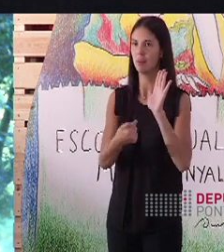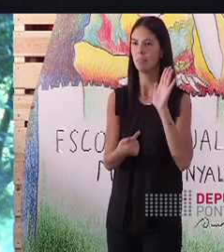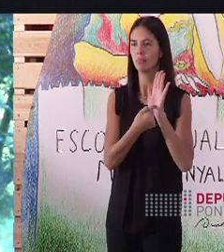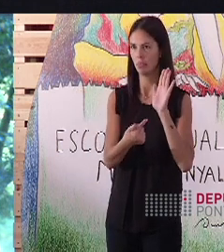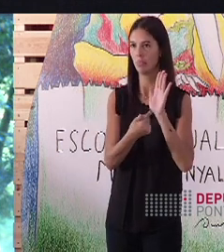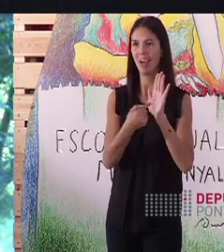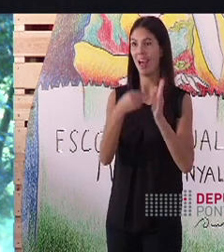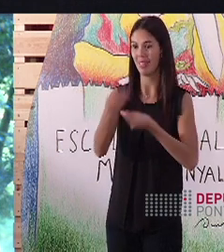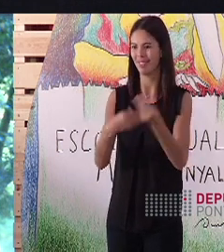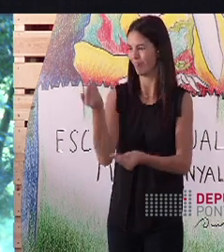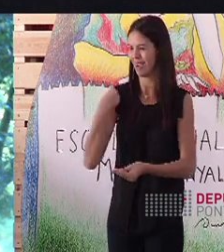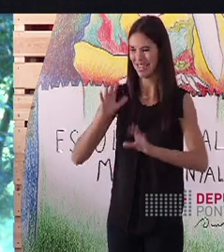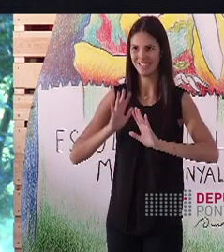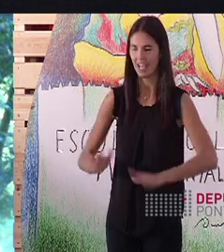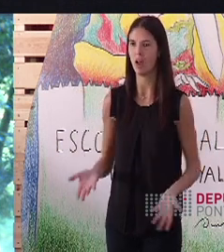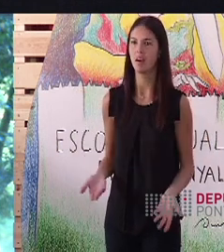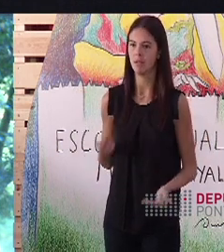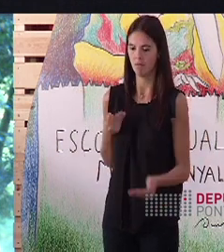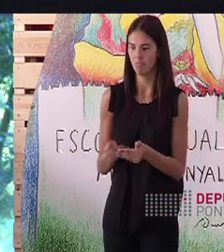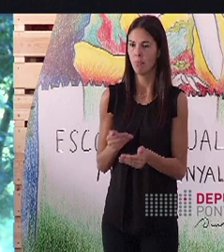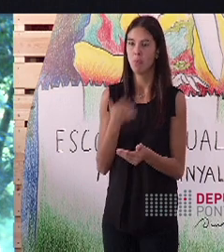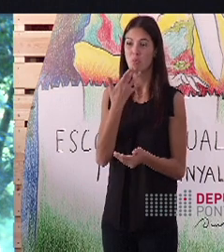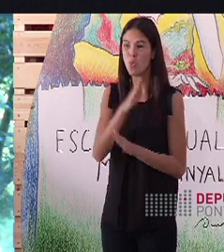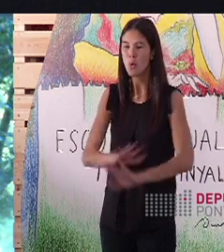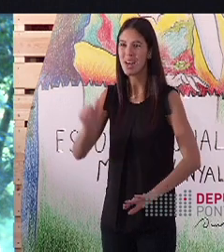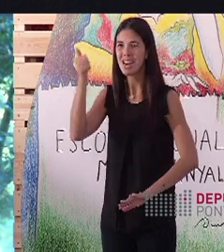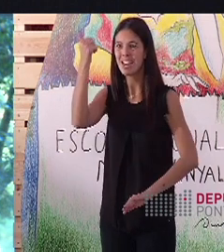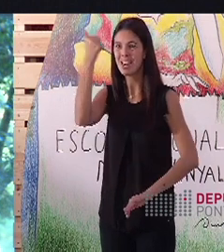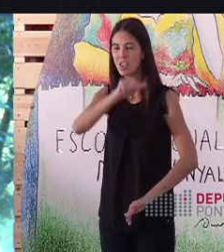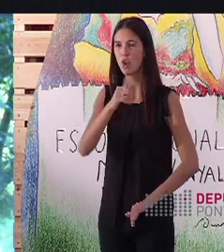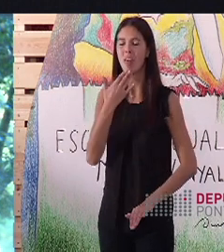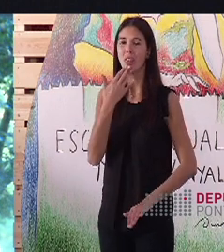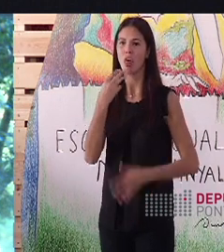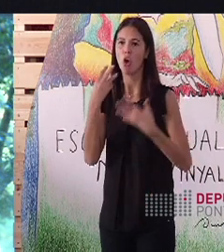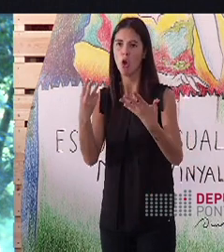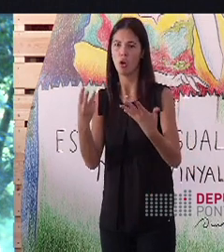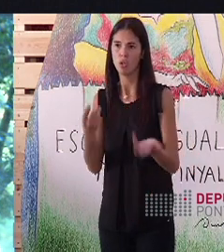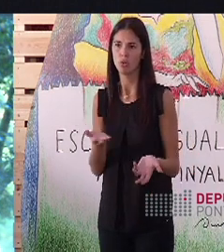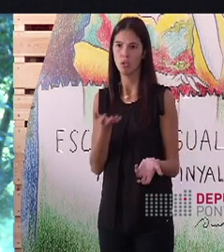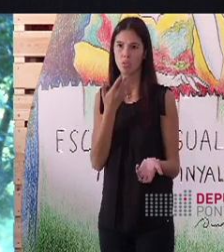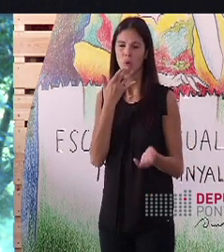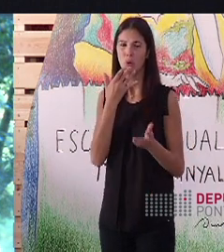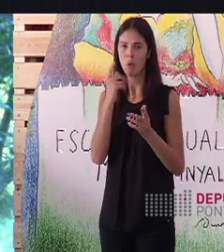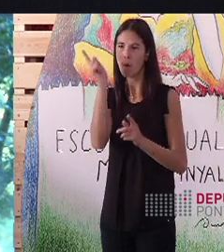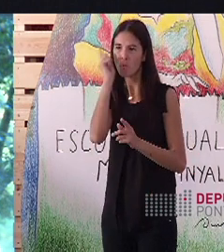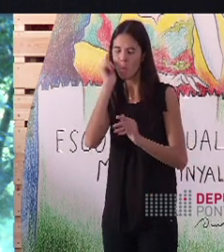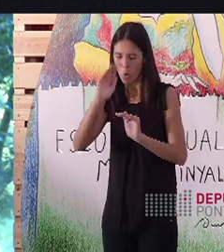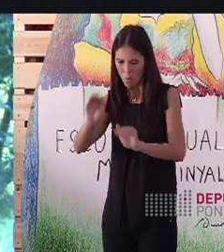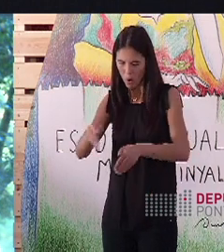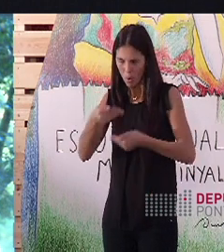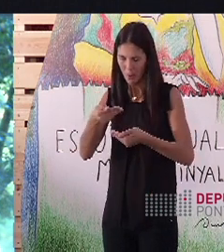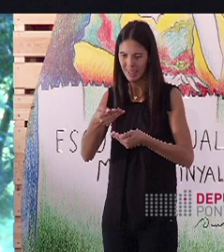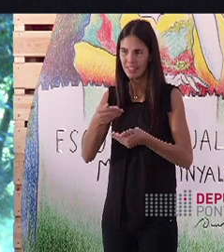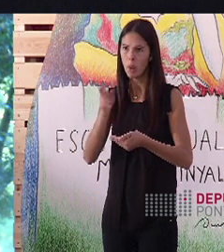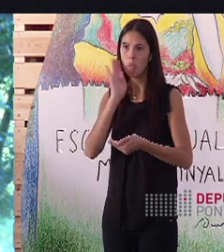que hacerse ya, tiene que hacerse muy pronto. Un niño de 8 años no puede en su móvil poner un relato pornográfico. Su primera